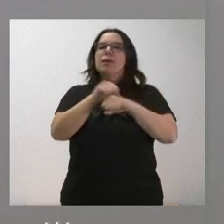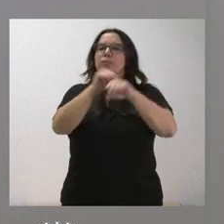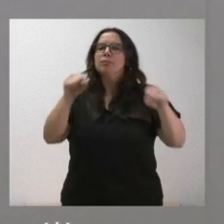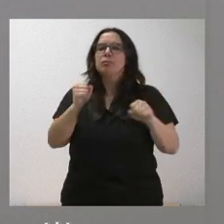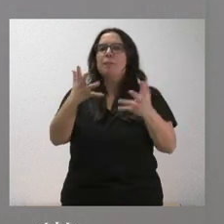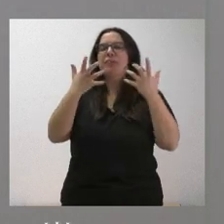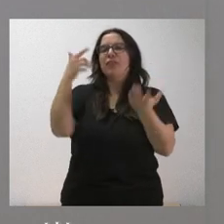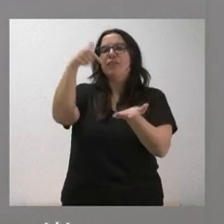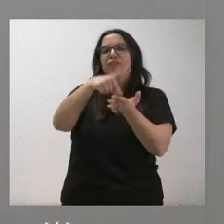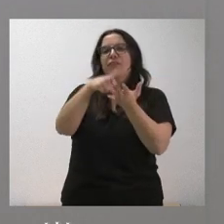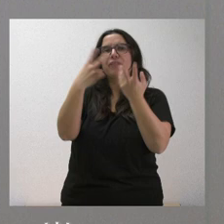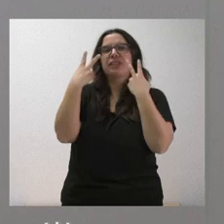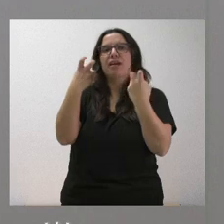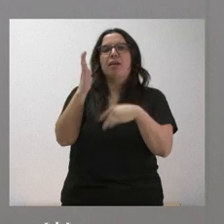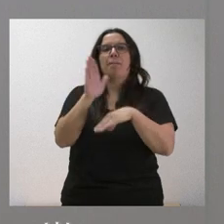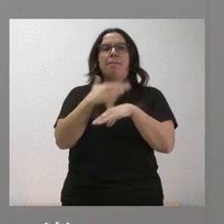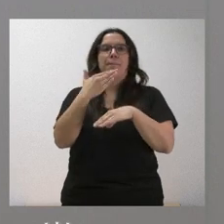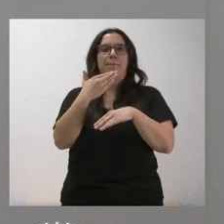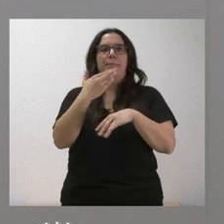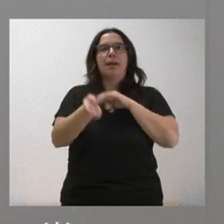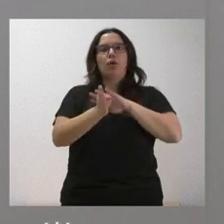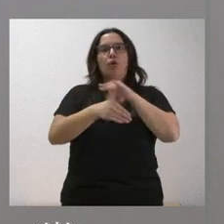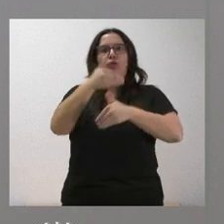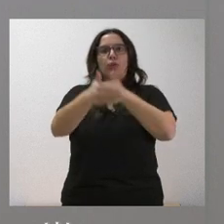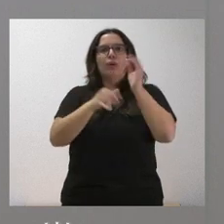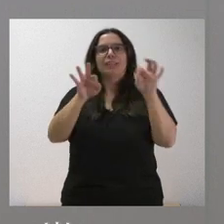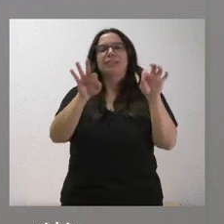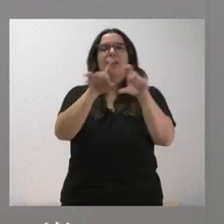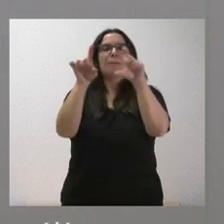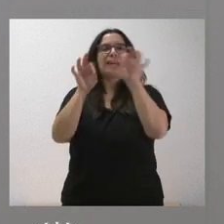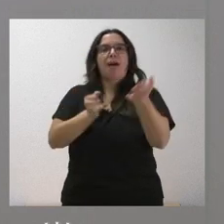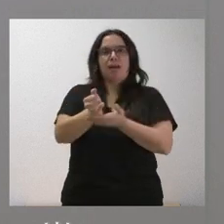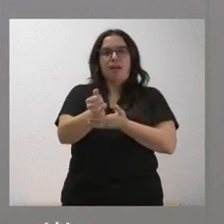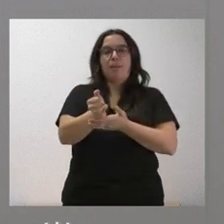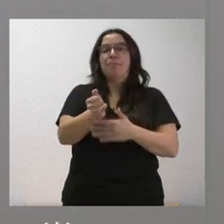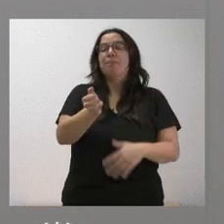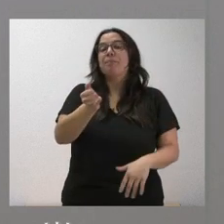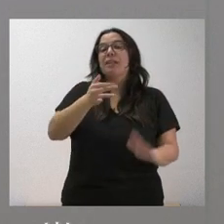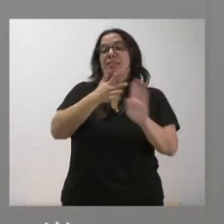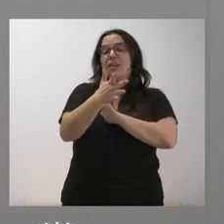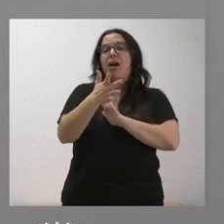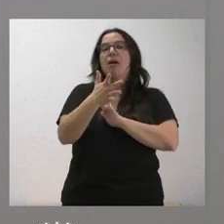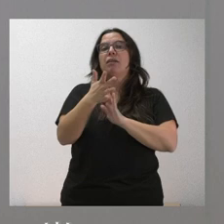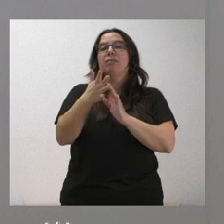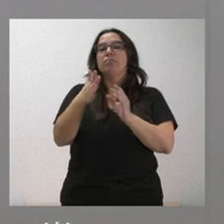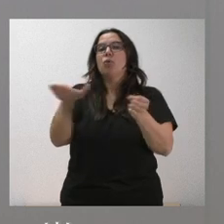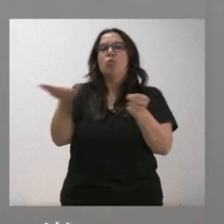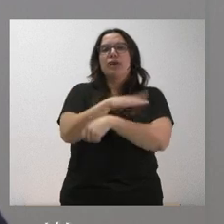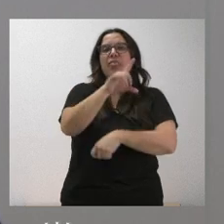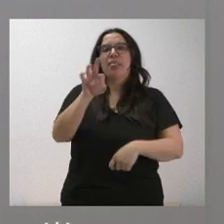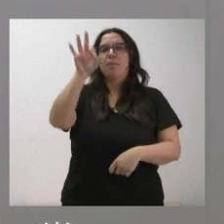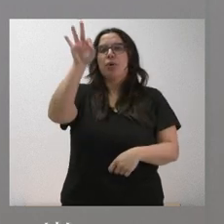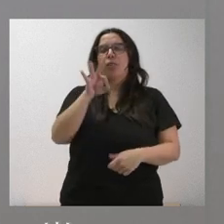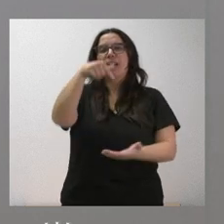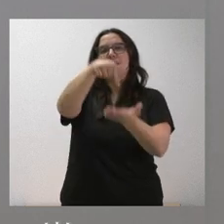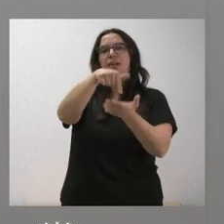Fiscales para dar continuidad a las explotaciones agrarias y en particular la bonificación del 100% en la cuota